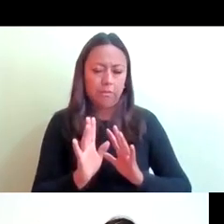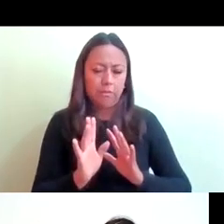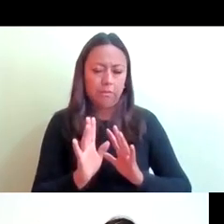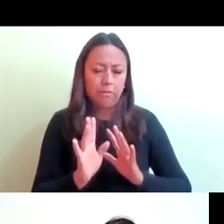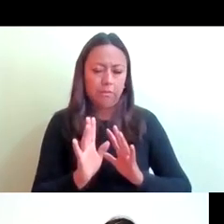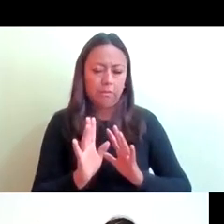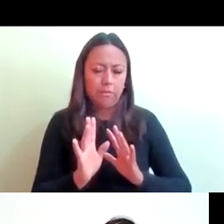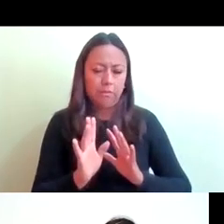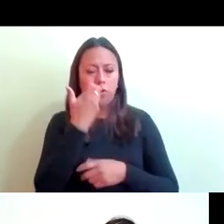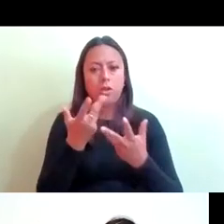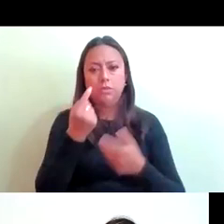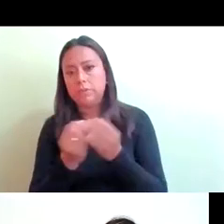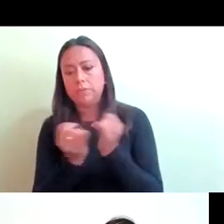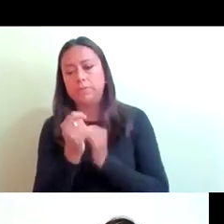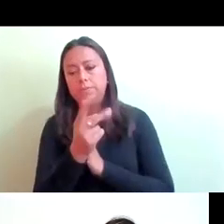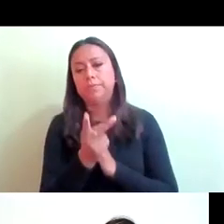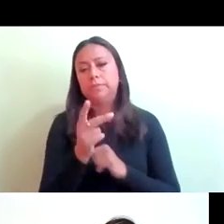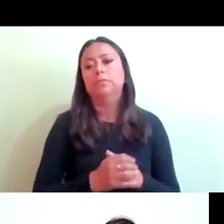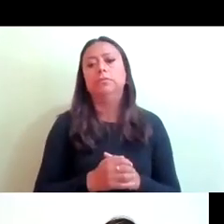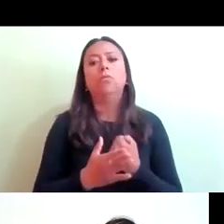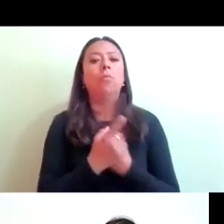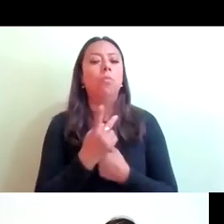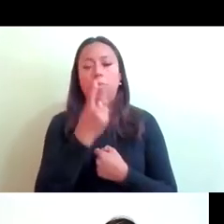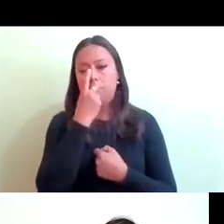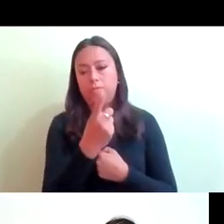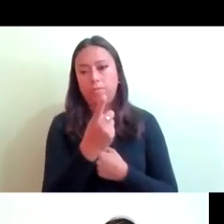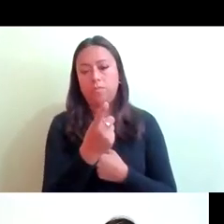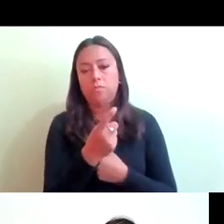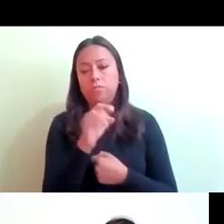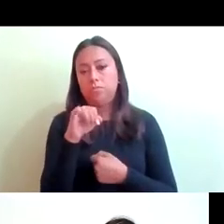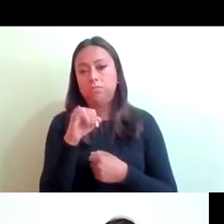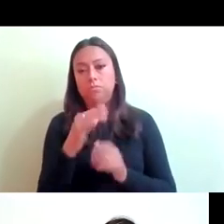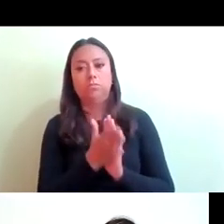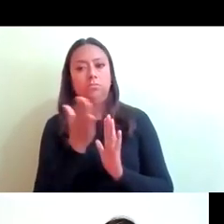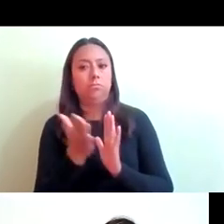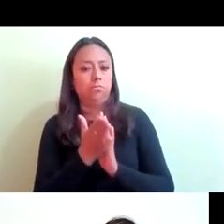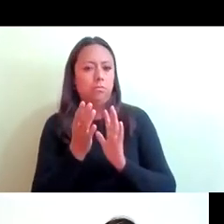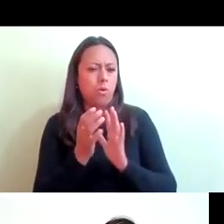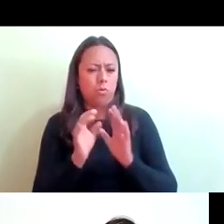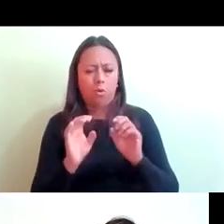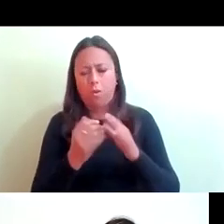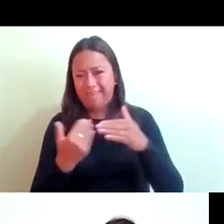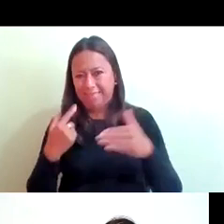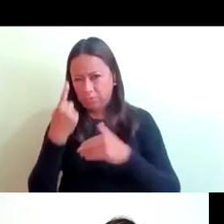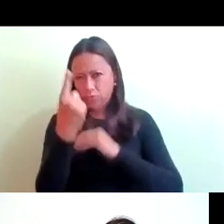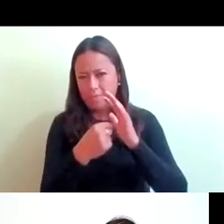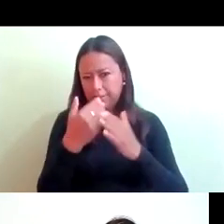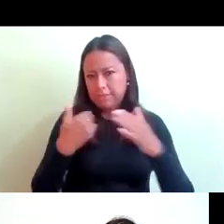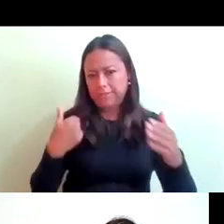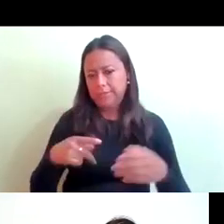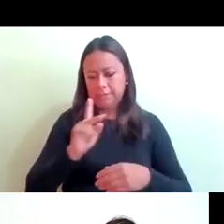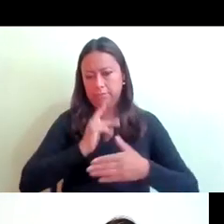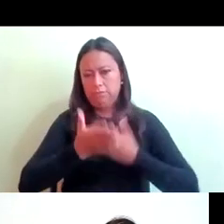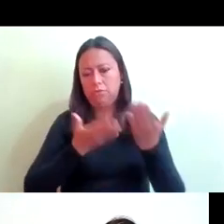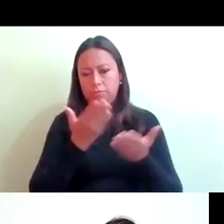el transitorio que sí se construyó la vez pasada? La vez pasada, a propuesta mía, junto con